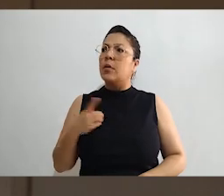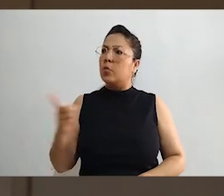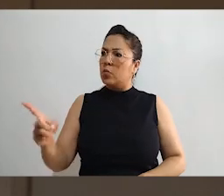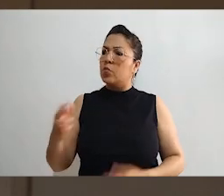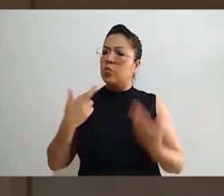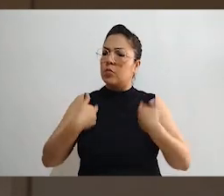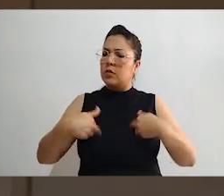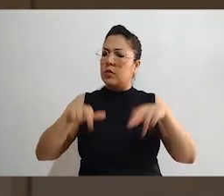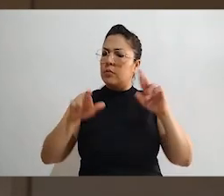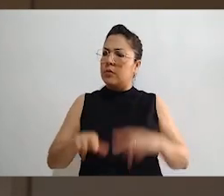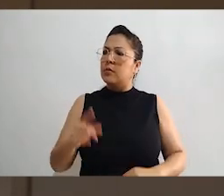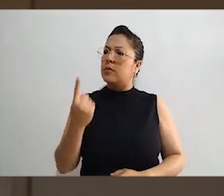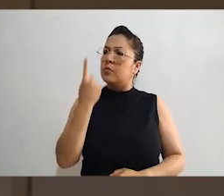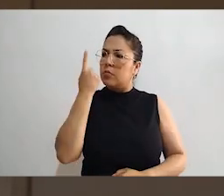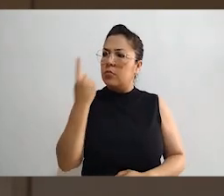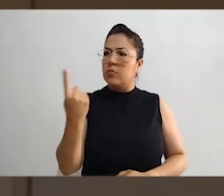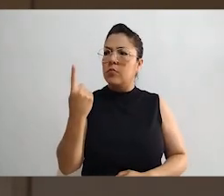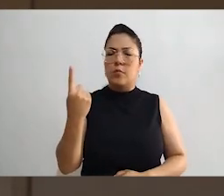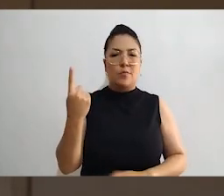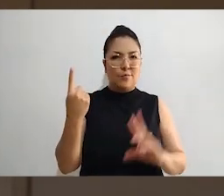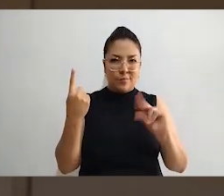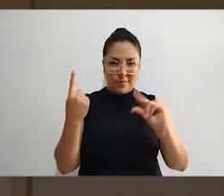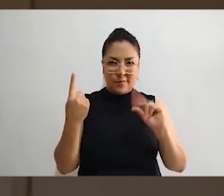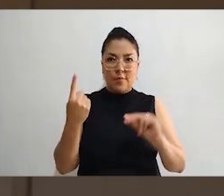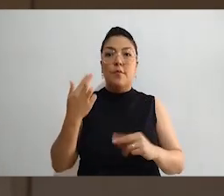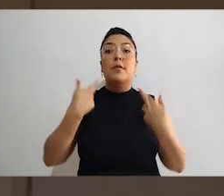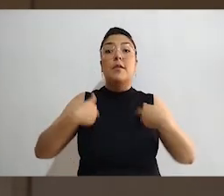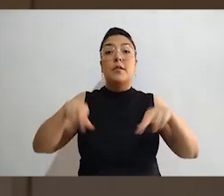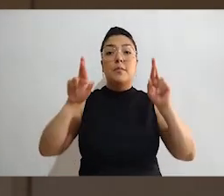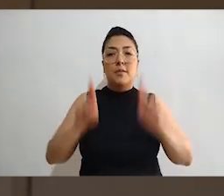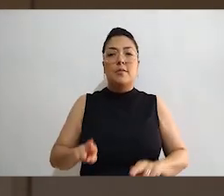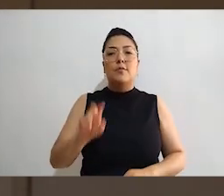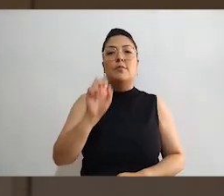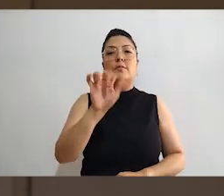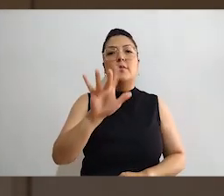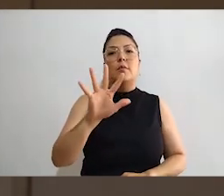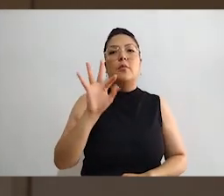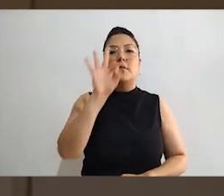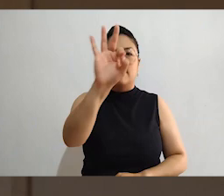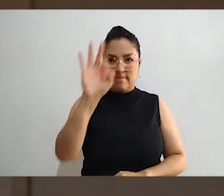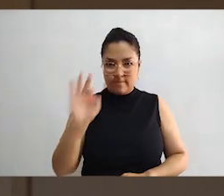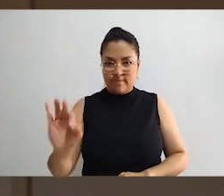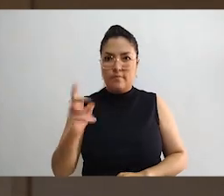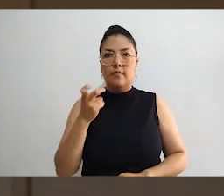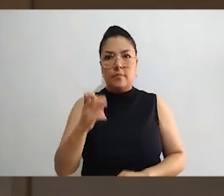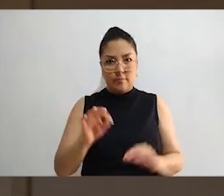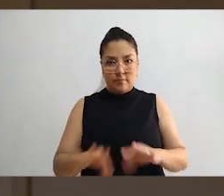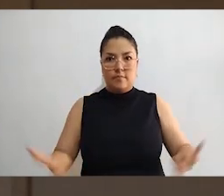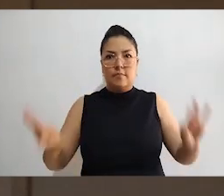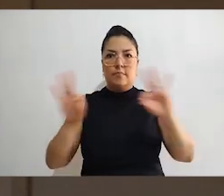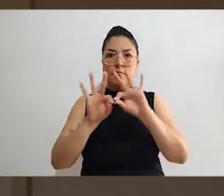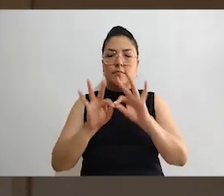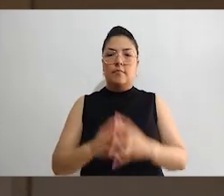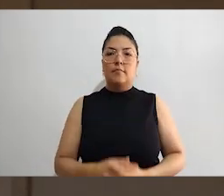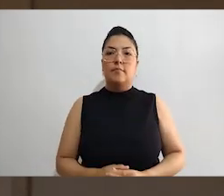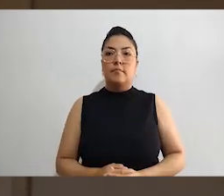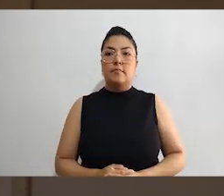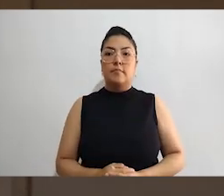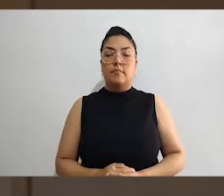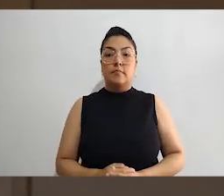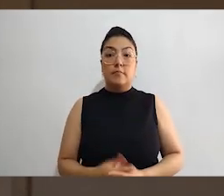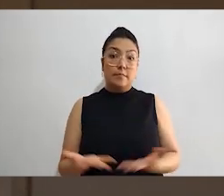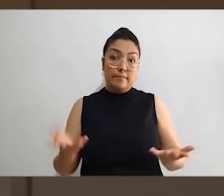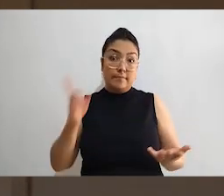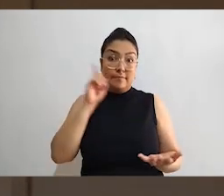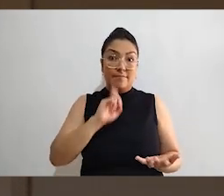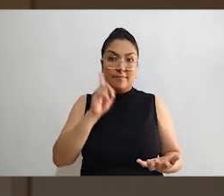representación mínimo del 50% en las cámaras. Claro. Porque es una realidad, no podría ser diferente.